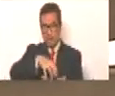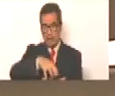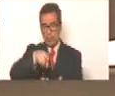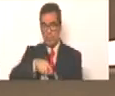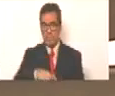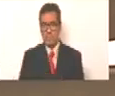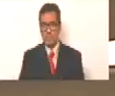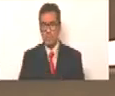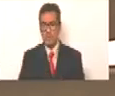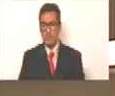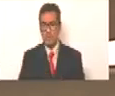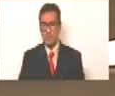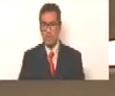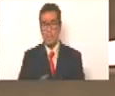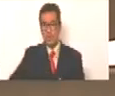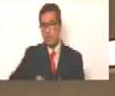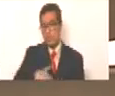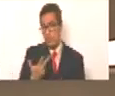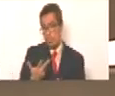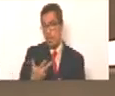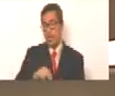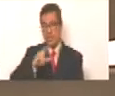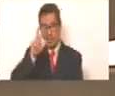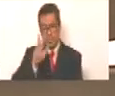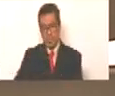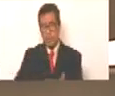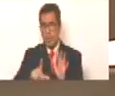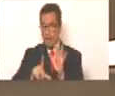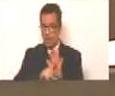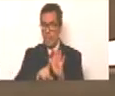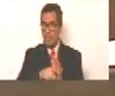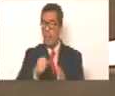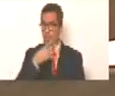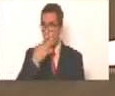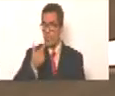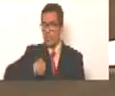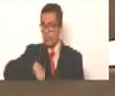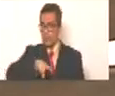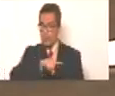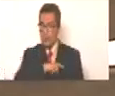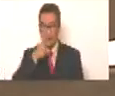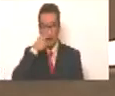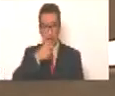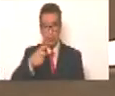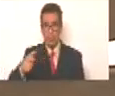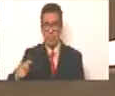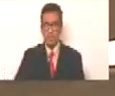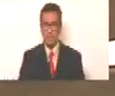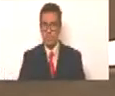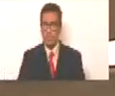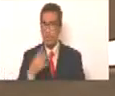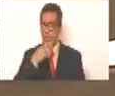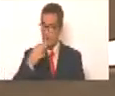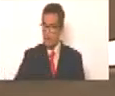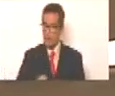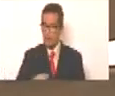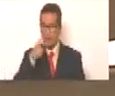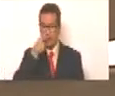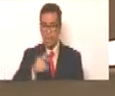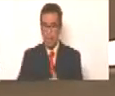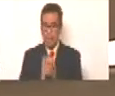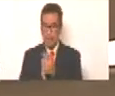donde se puedan aprobar leyes buenas para nuestro pueblo. Y vaya, presidente, colegas